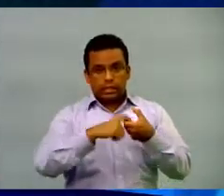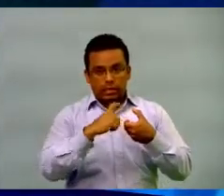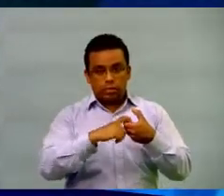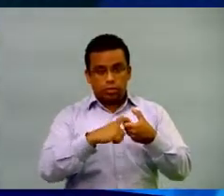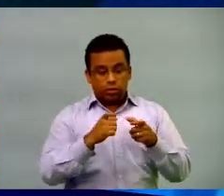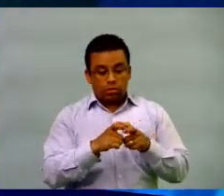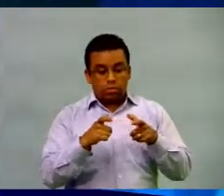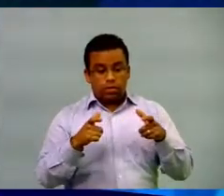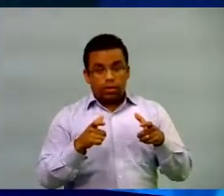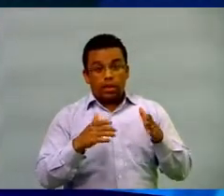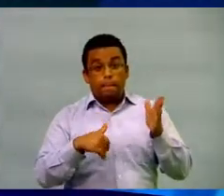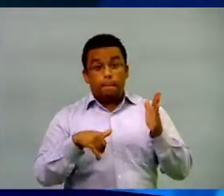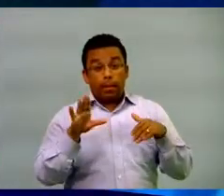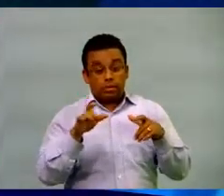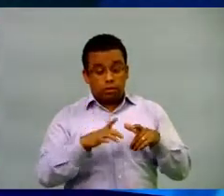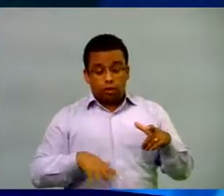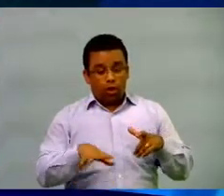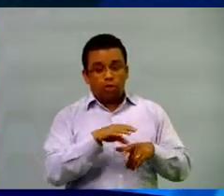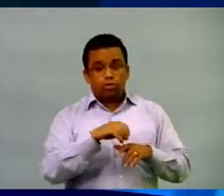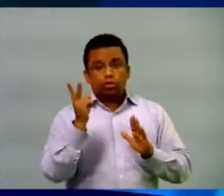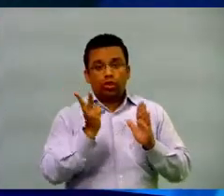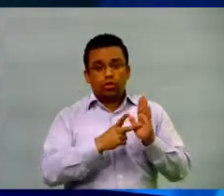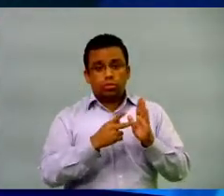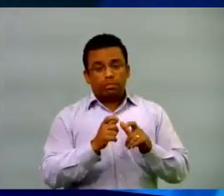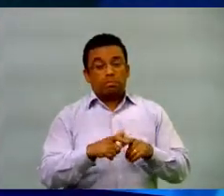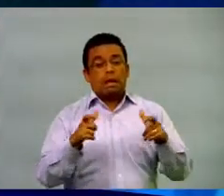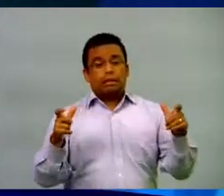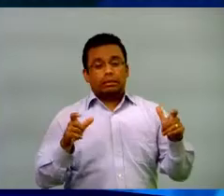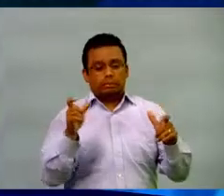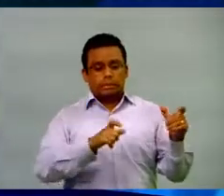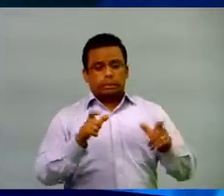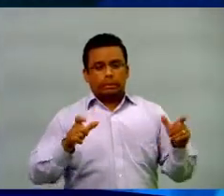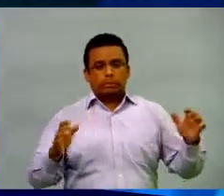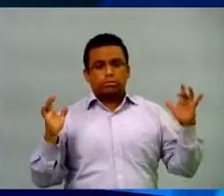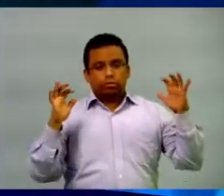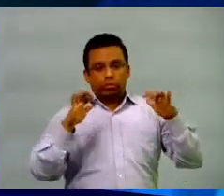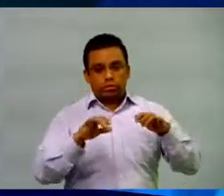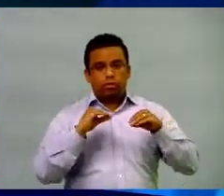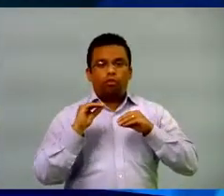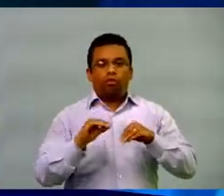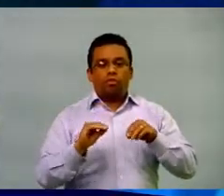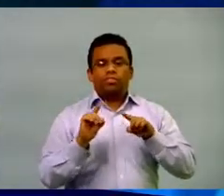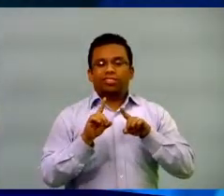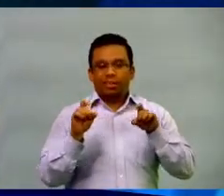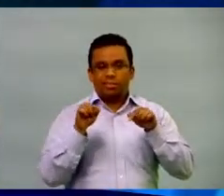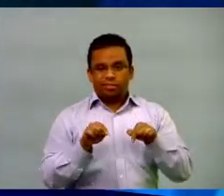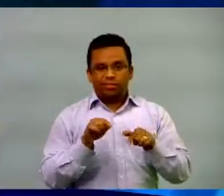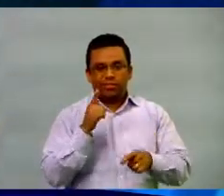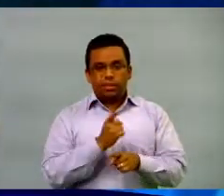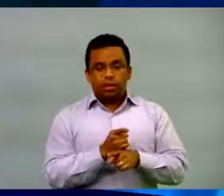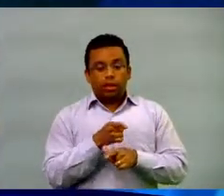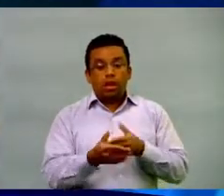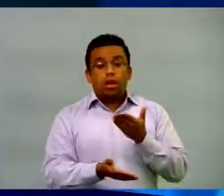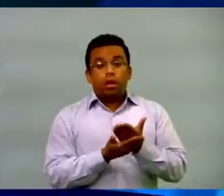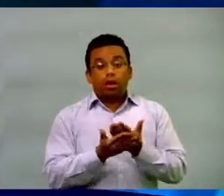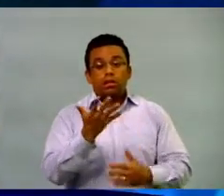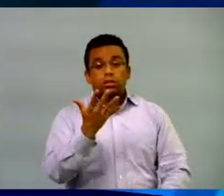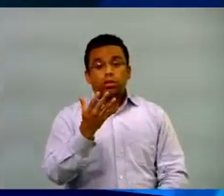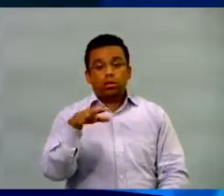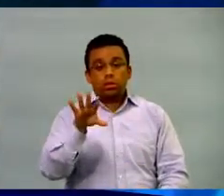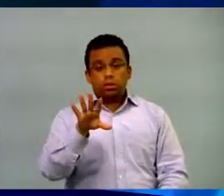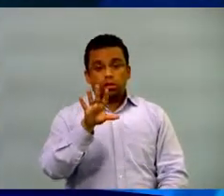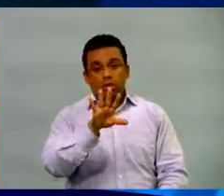públicos formados en estas dos temáticas, lo cual nos arrojó una deserción del 55%,